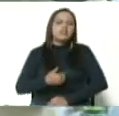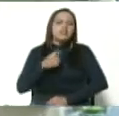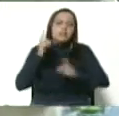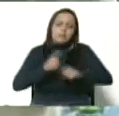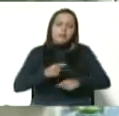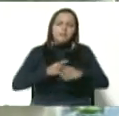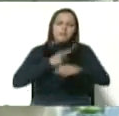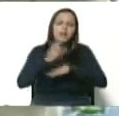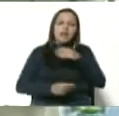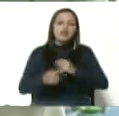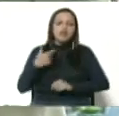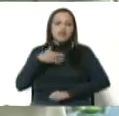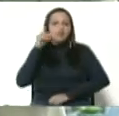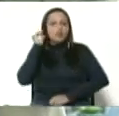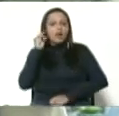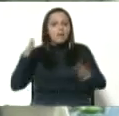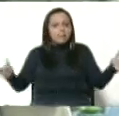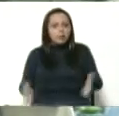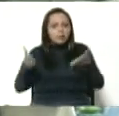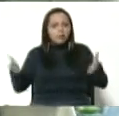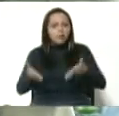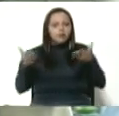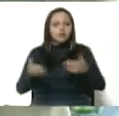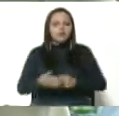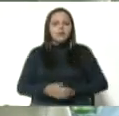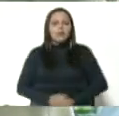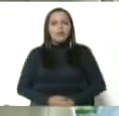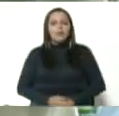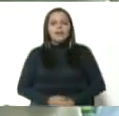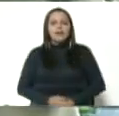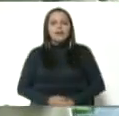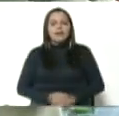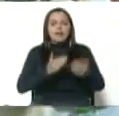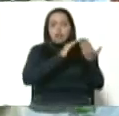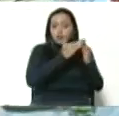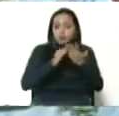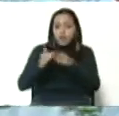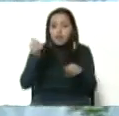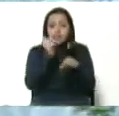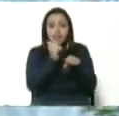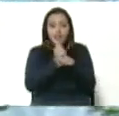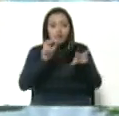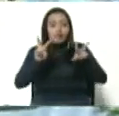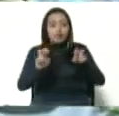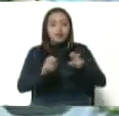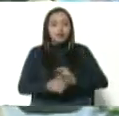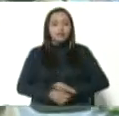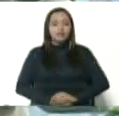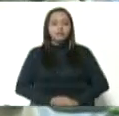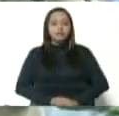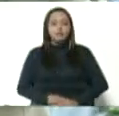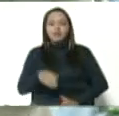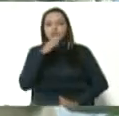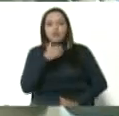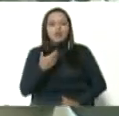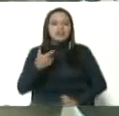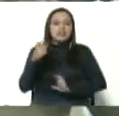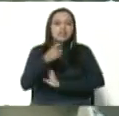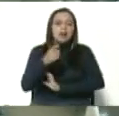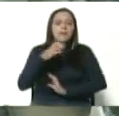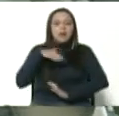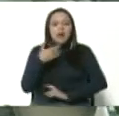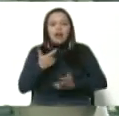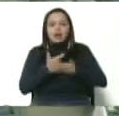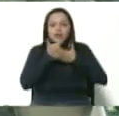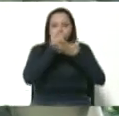función de promover el emprendimiento en las comunidades. Eso no ha sido suficiente para